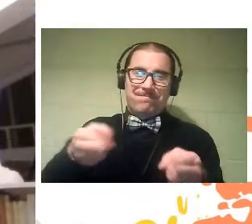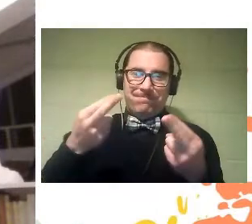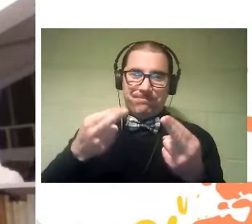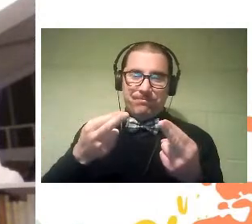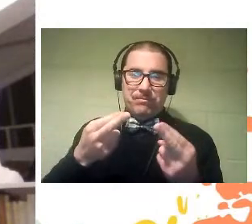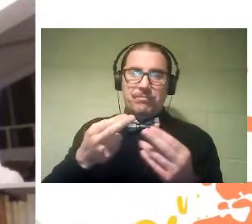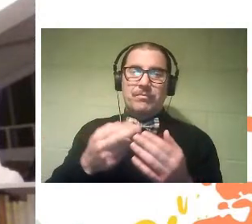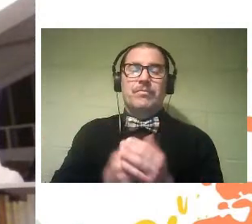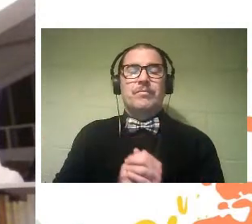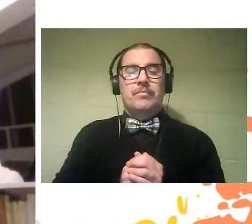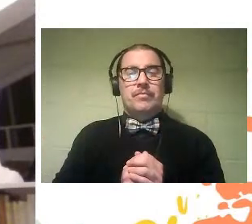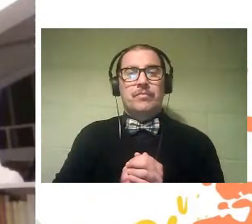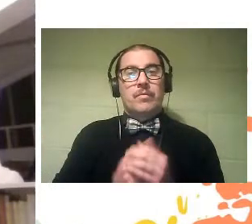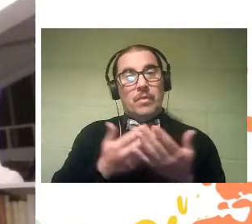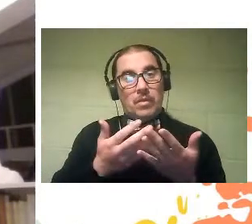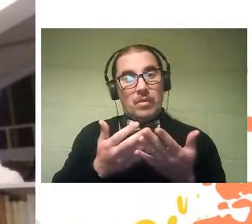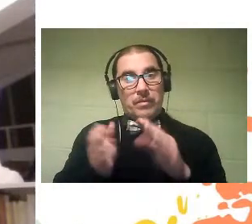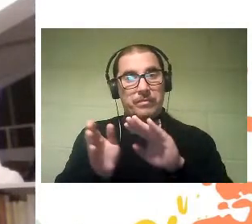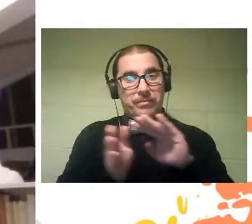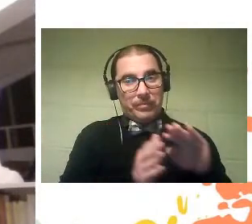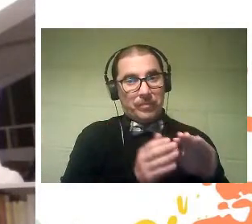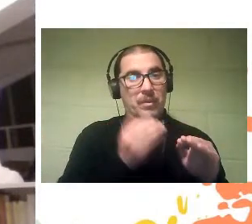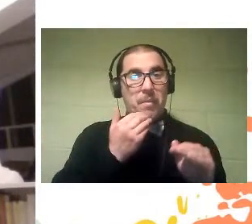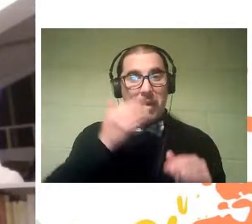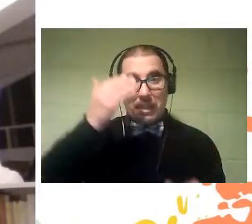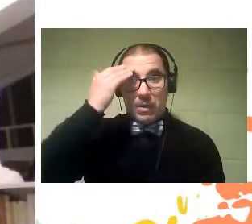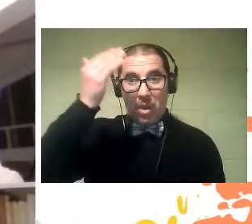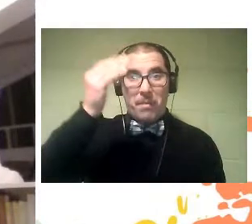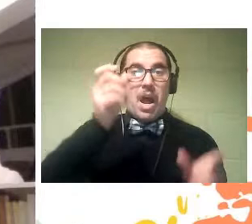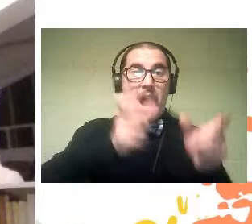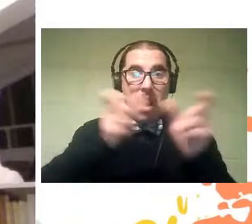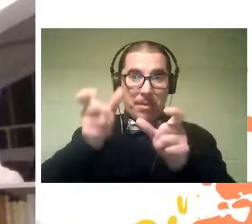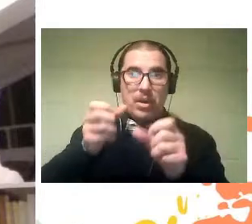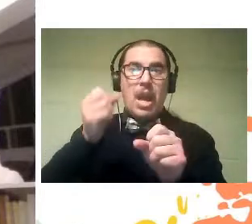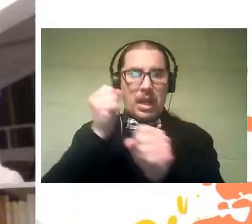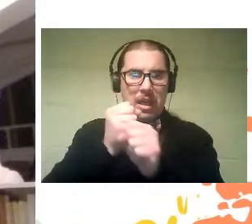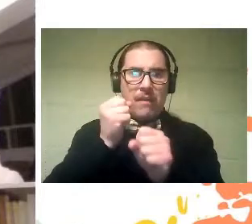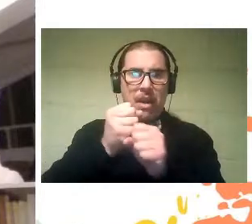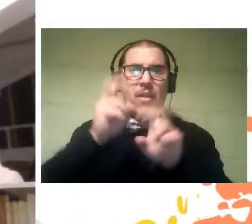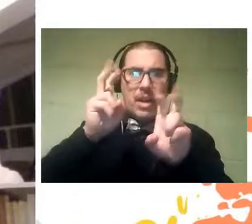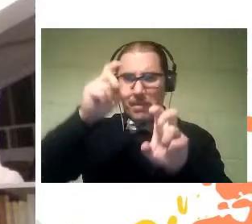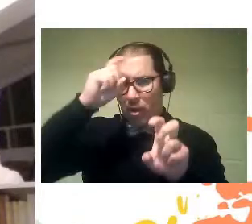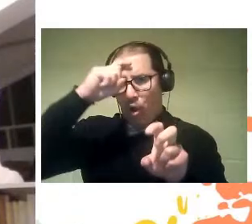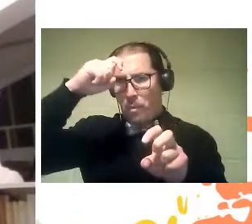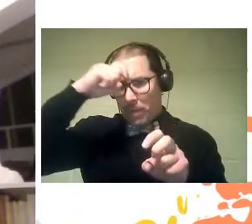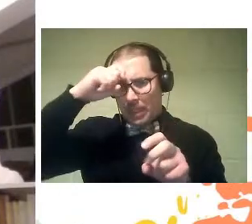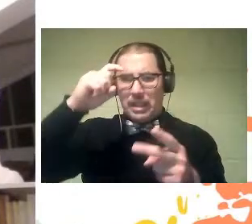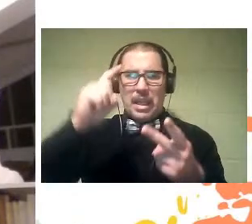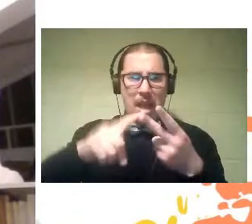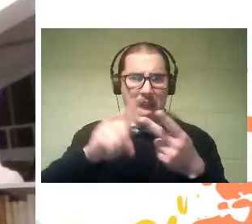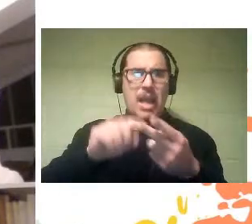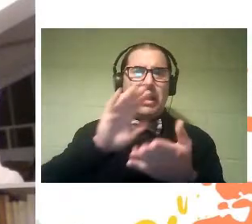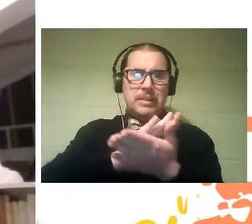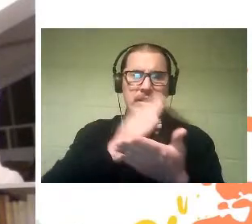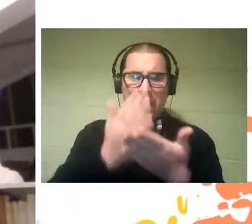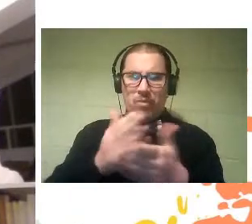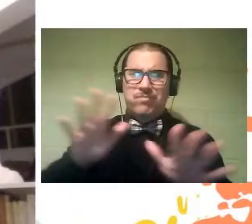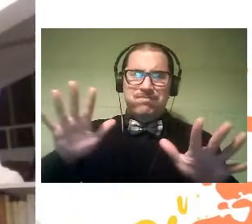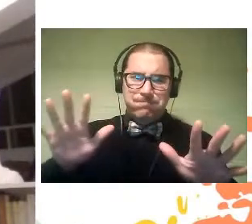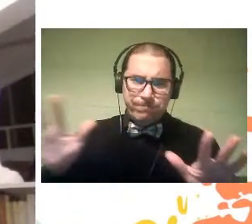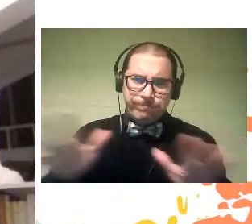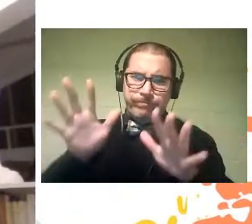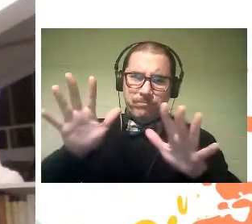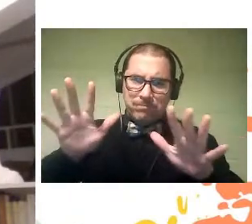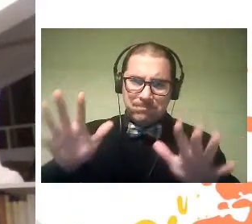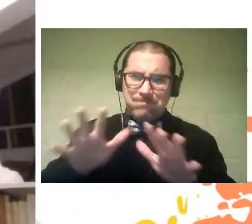totalmente. Por último, saludamos a las personas que trabajan en los hospitales y que se han convertido en